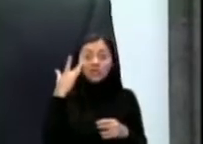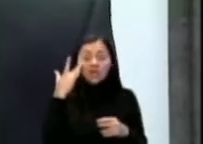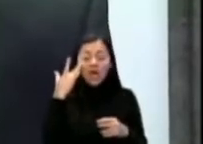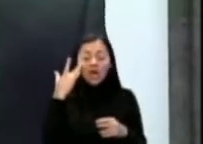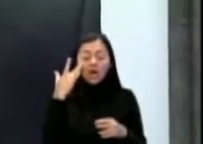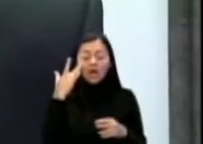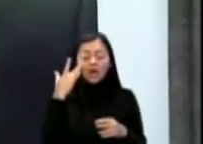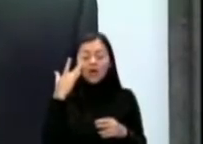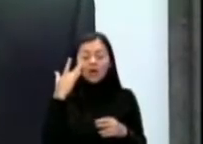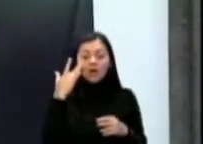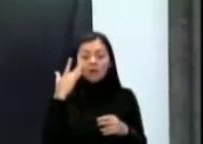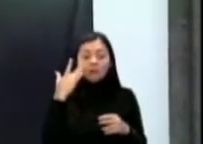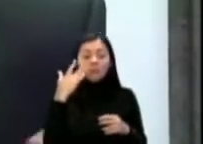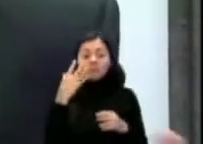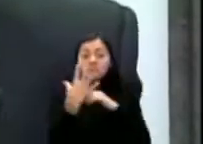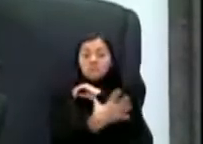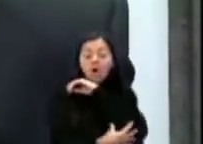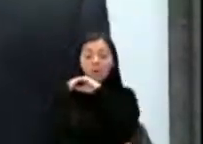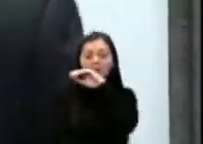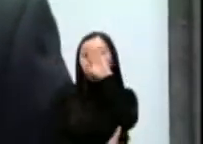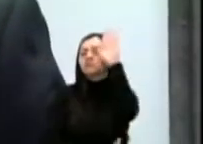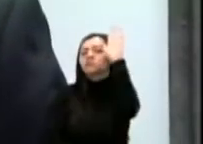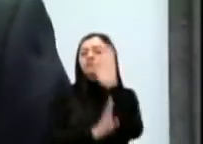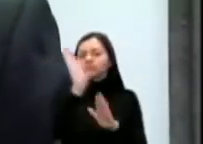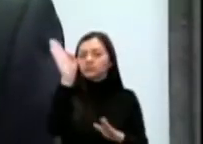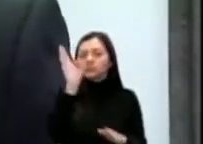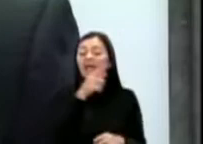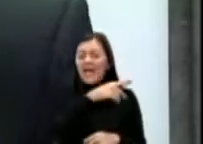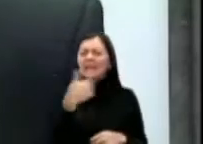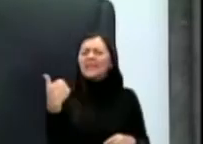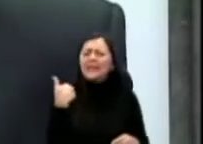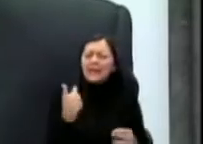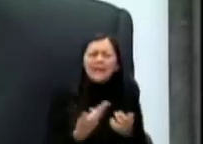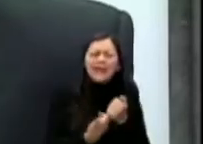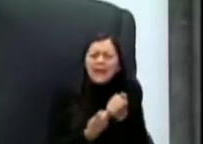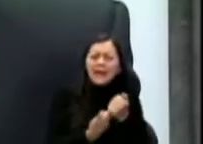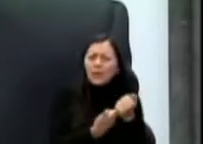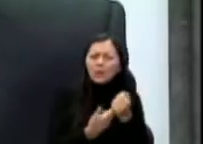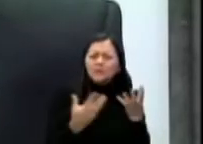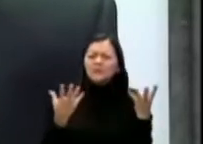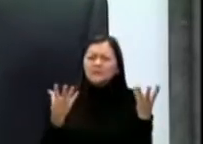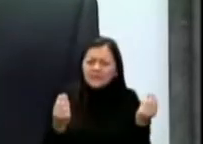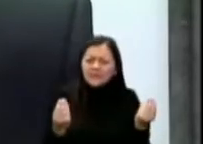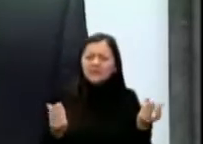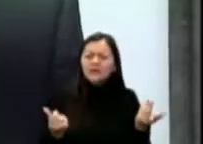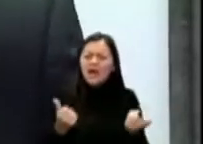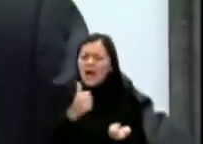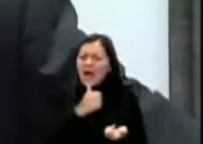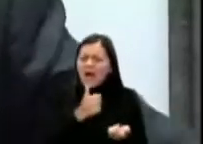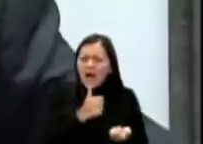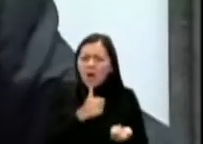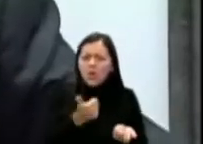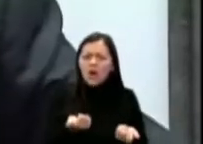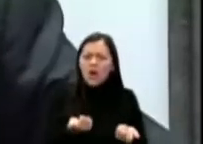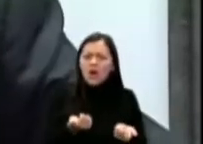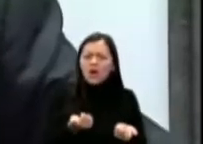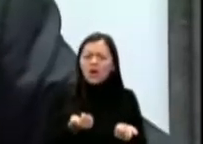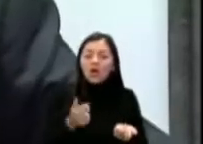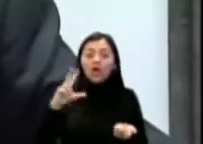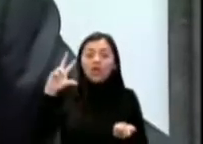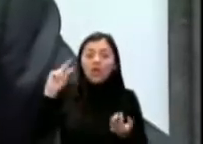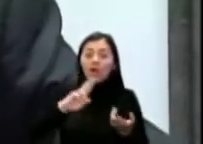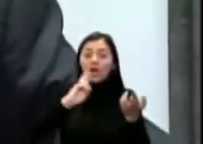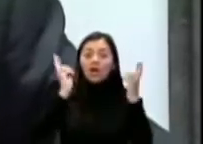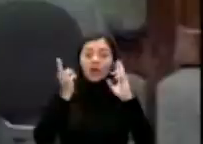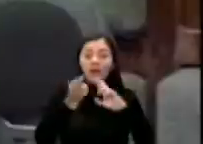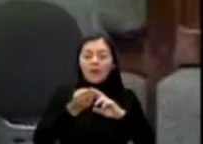la bendición de los recursos naturales renovables y no renovables renovables el agua no renovables hidrocarburos y